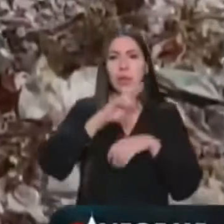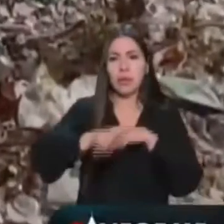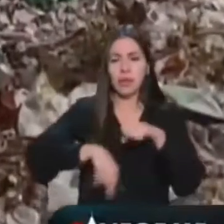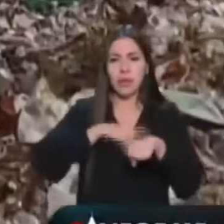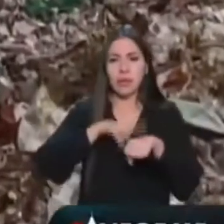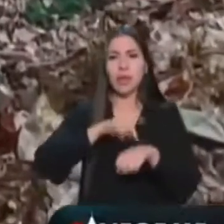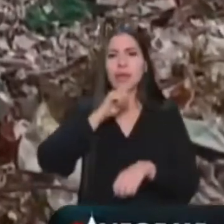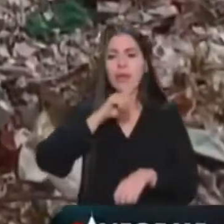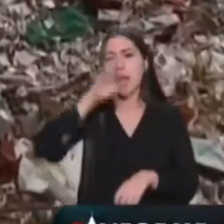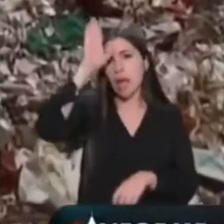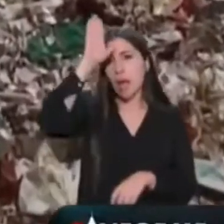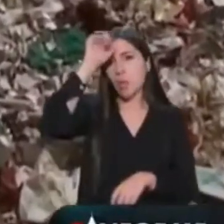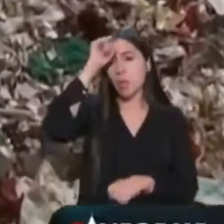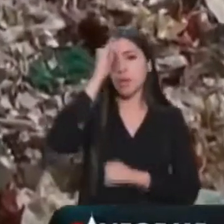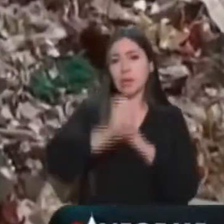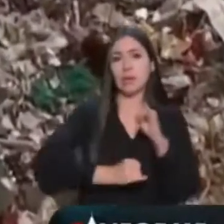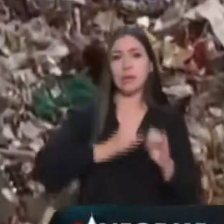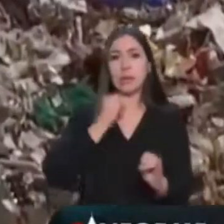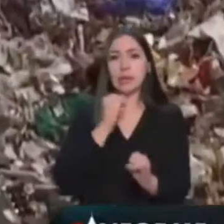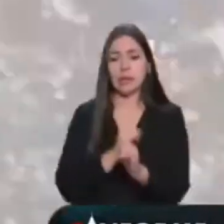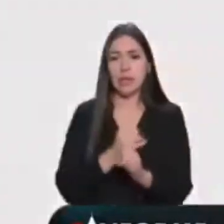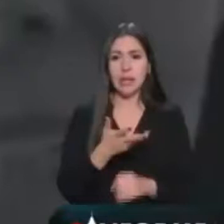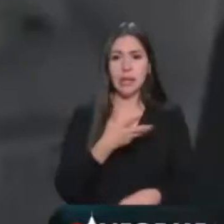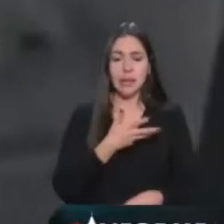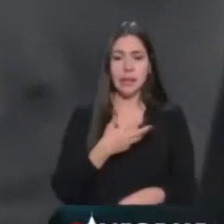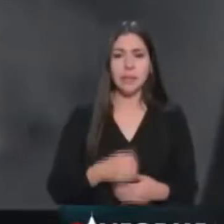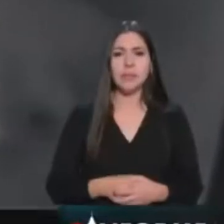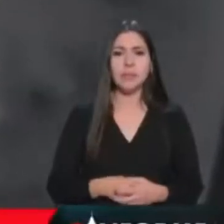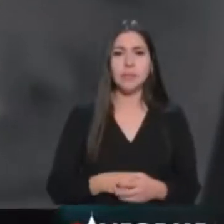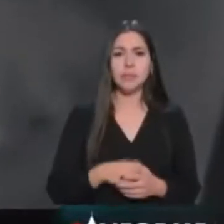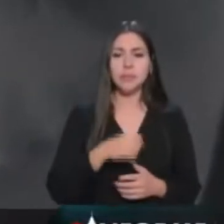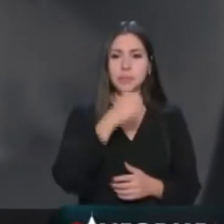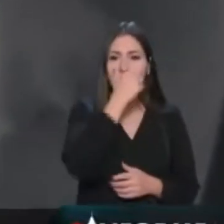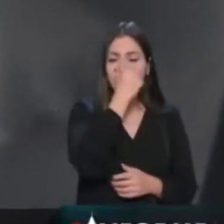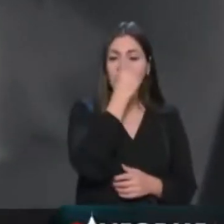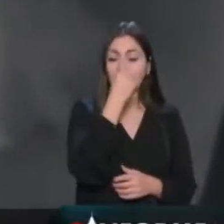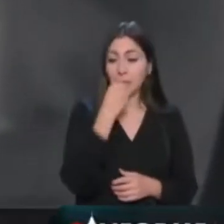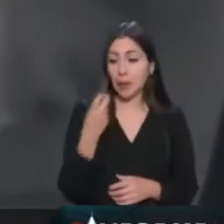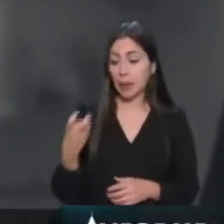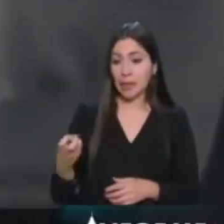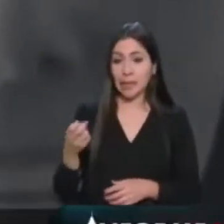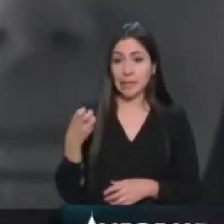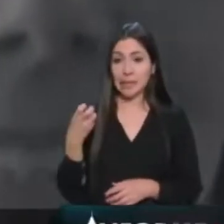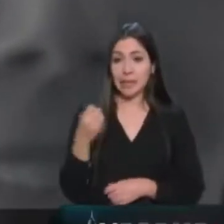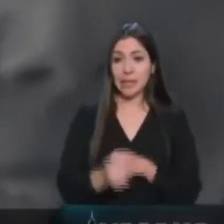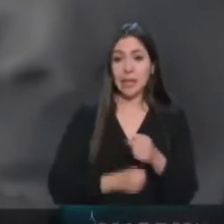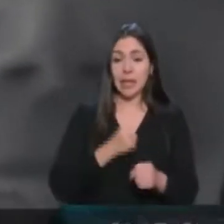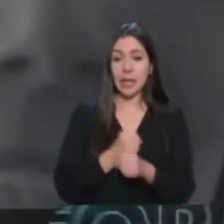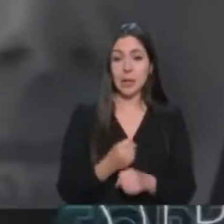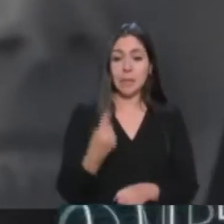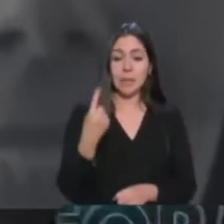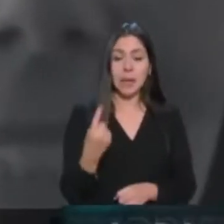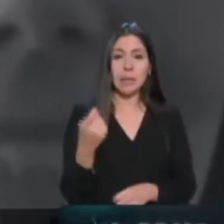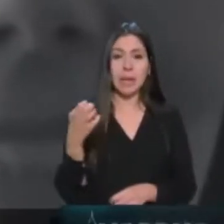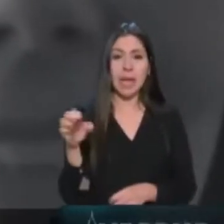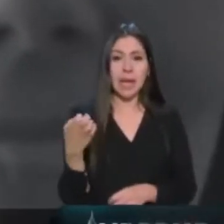convenios internacionales que ha contraído. En enero de este año, el 1 de enero,